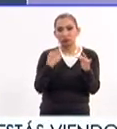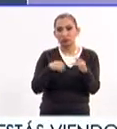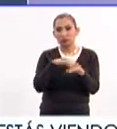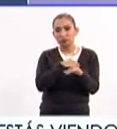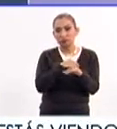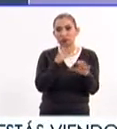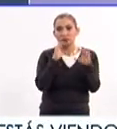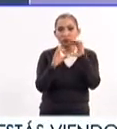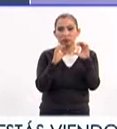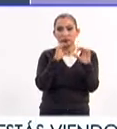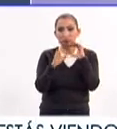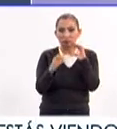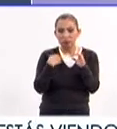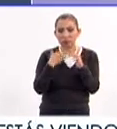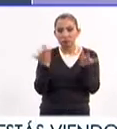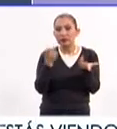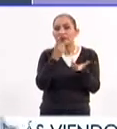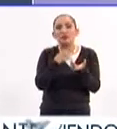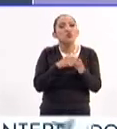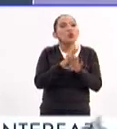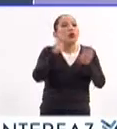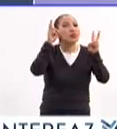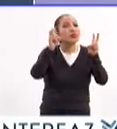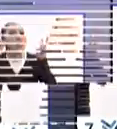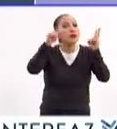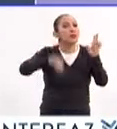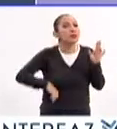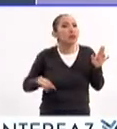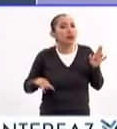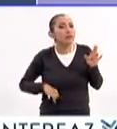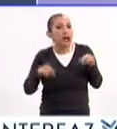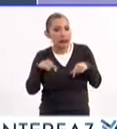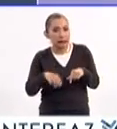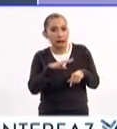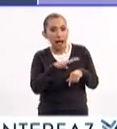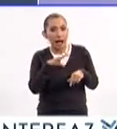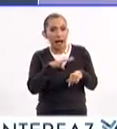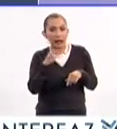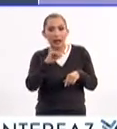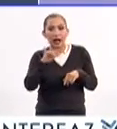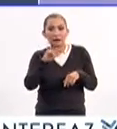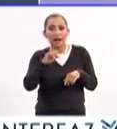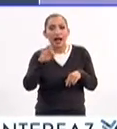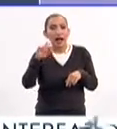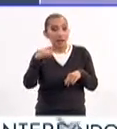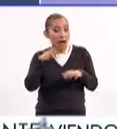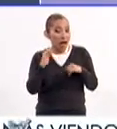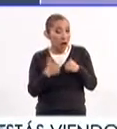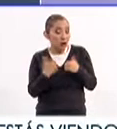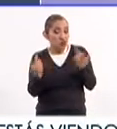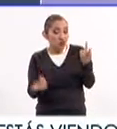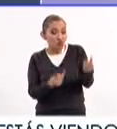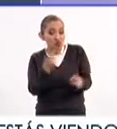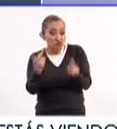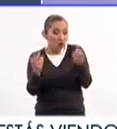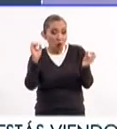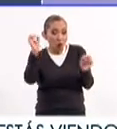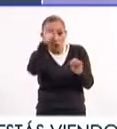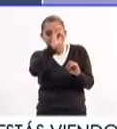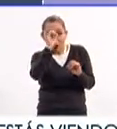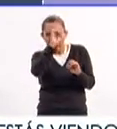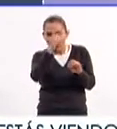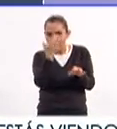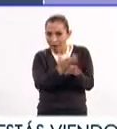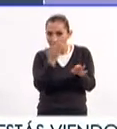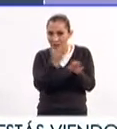en comunicación con nosotros y decirnos qué temas les interesan. Ya está aquí en el estudio Javier Aranda, si tienen algún comentario, una pregunta para él, es